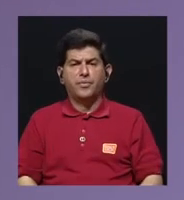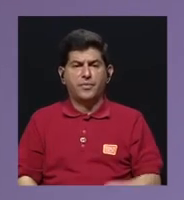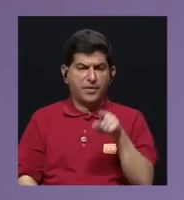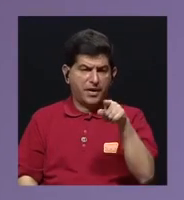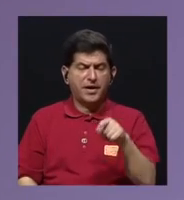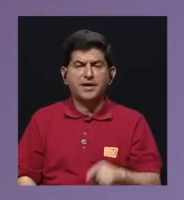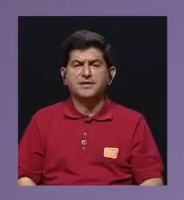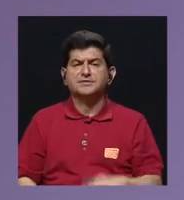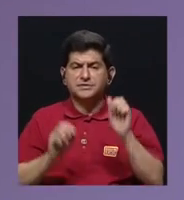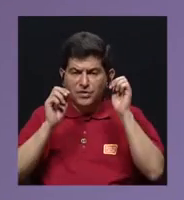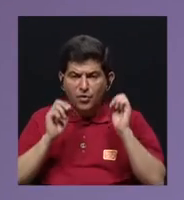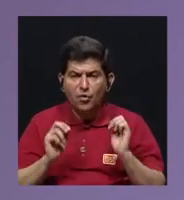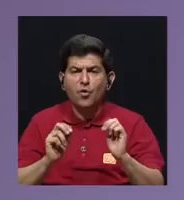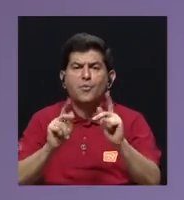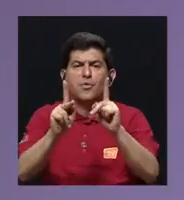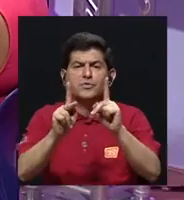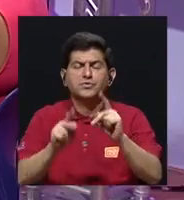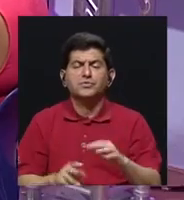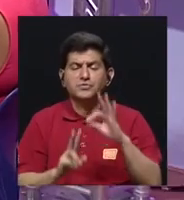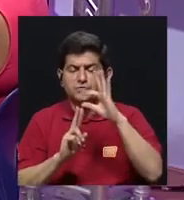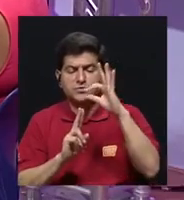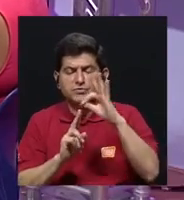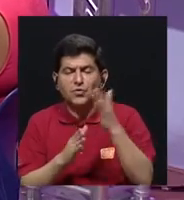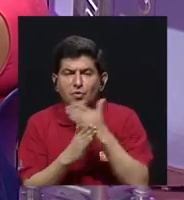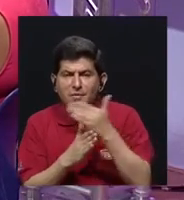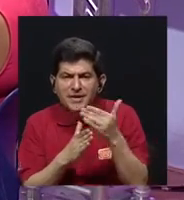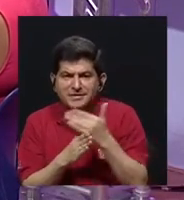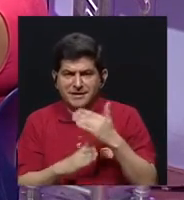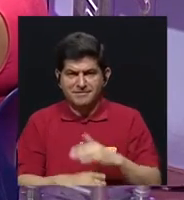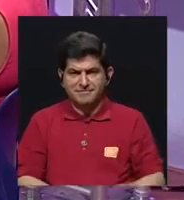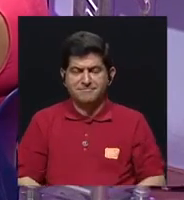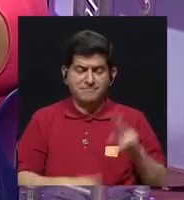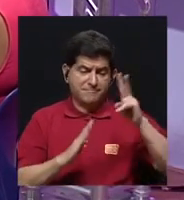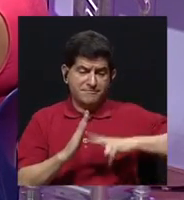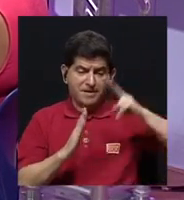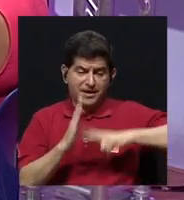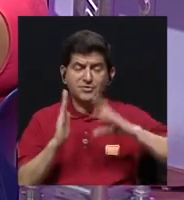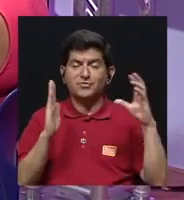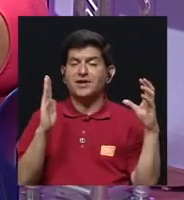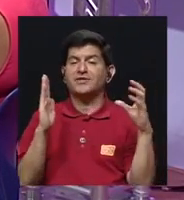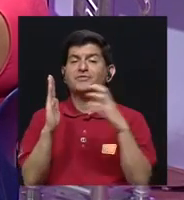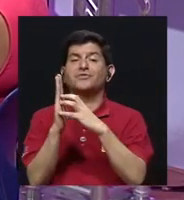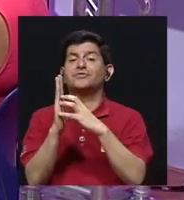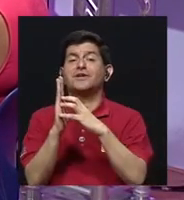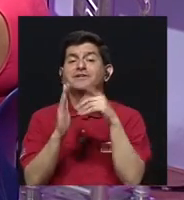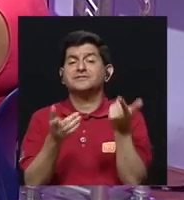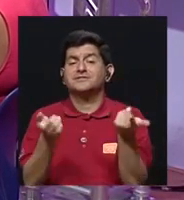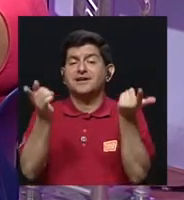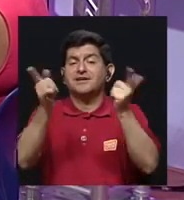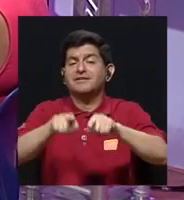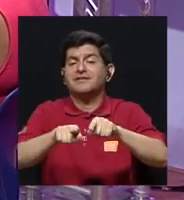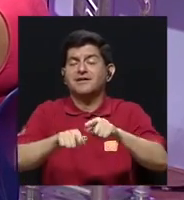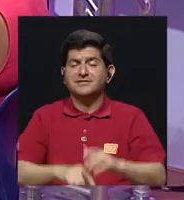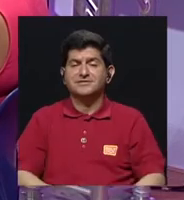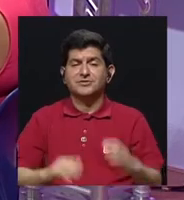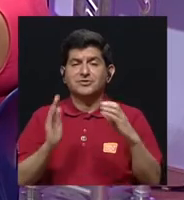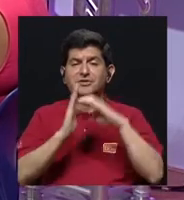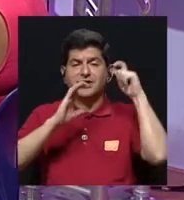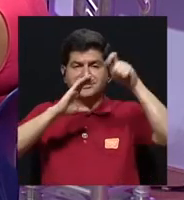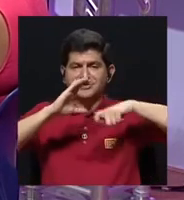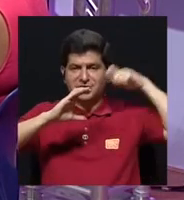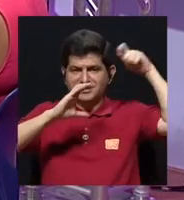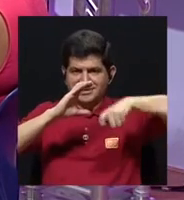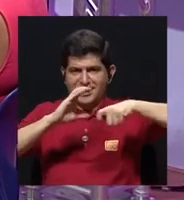una gran posibilidad de compartir con ellas la lectura de un texto, en este caso un texto